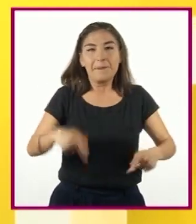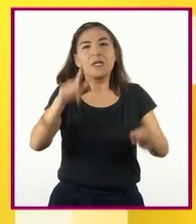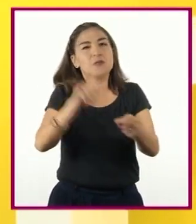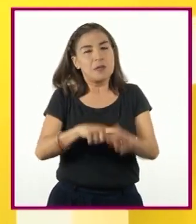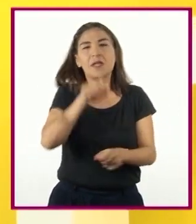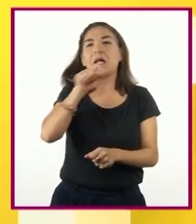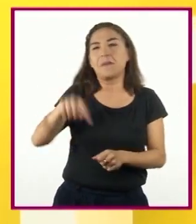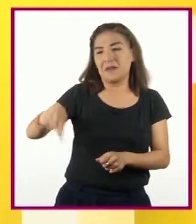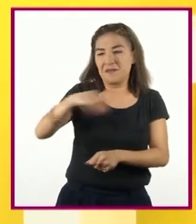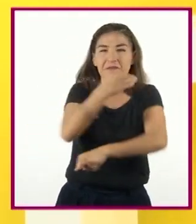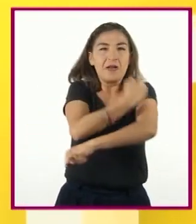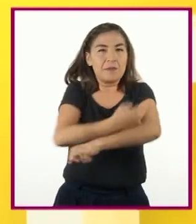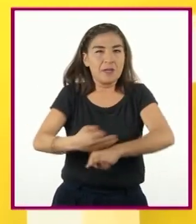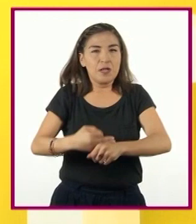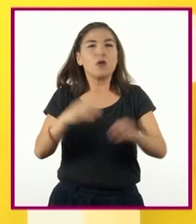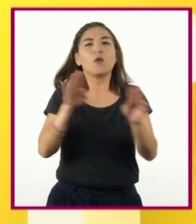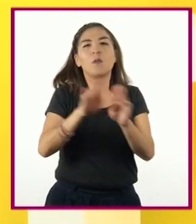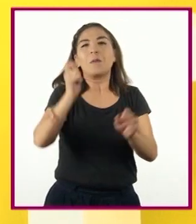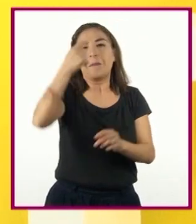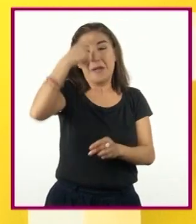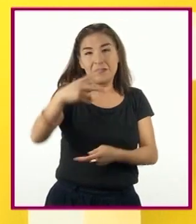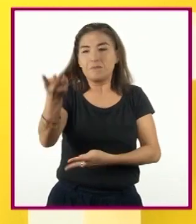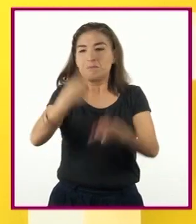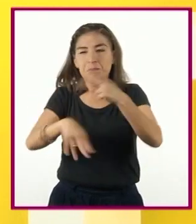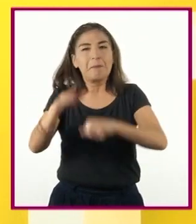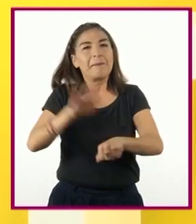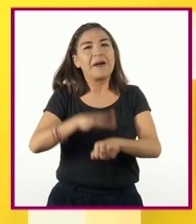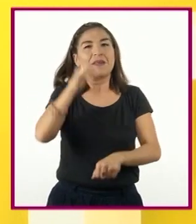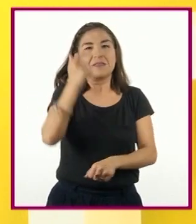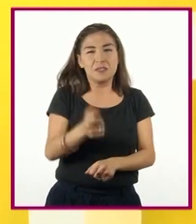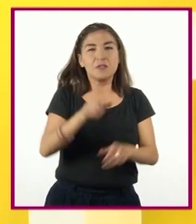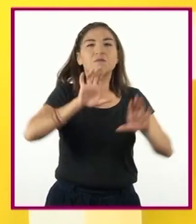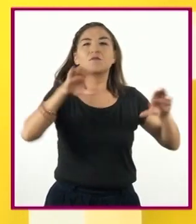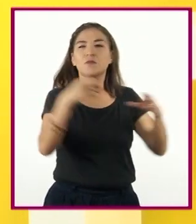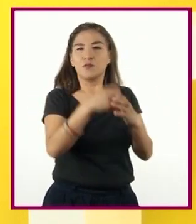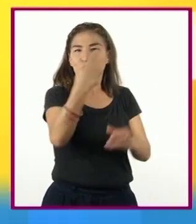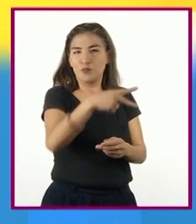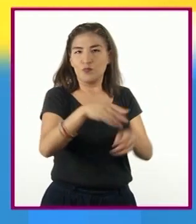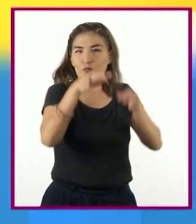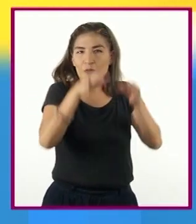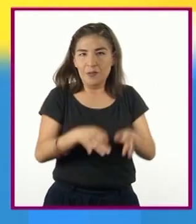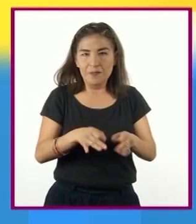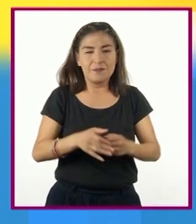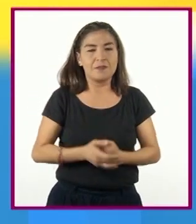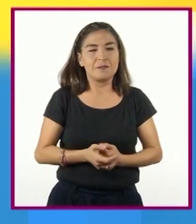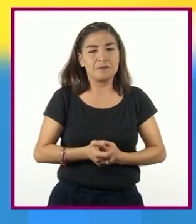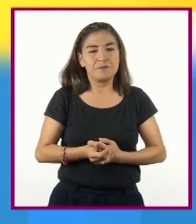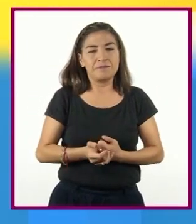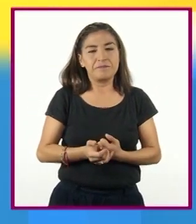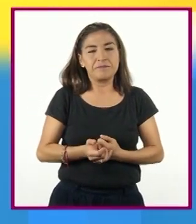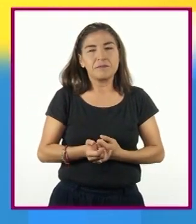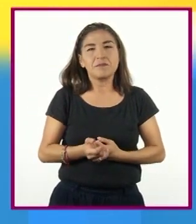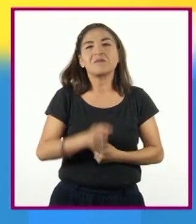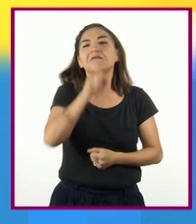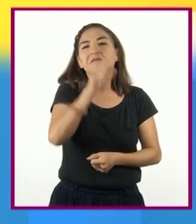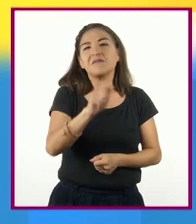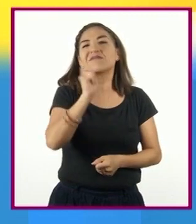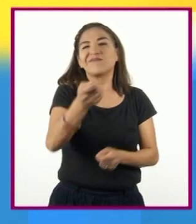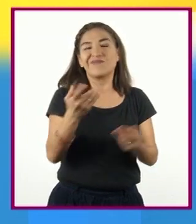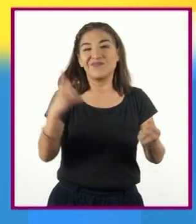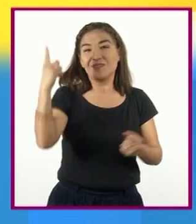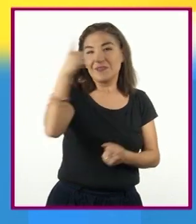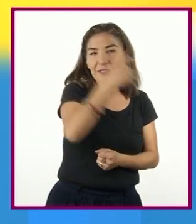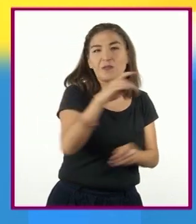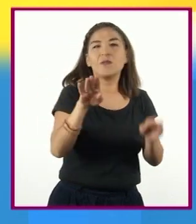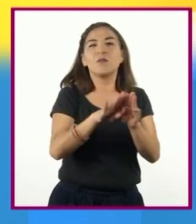familia, además de la reactivación de la economía de las comunidades de origen, sin embargo, es innegable que puede